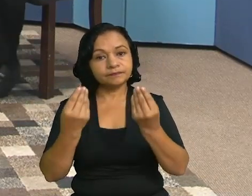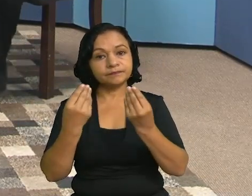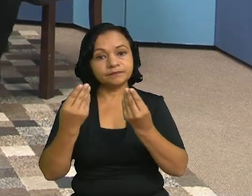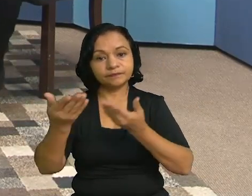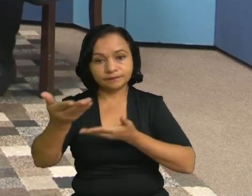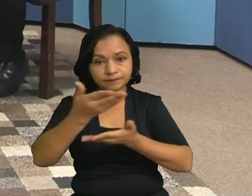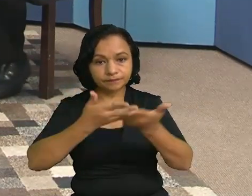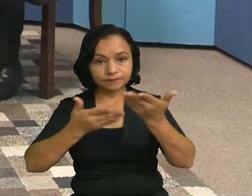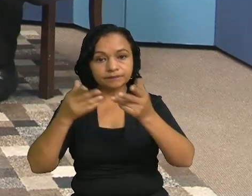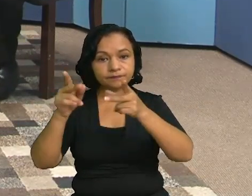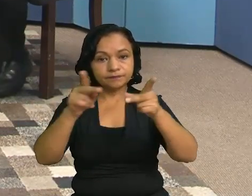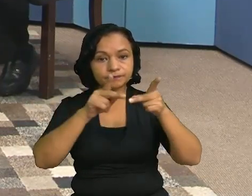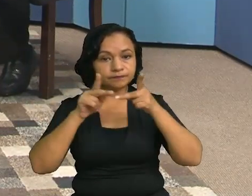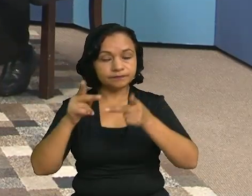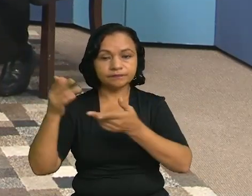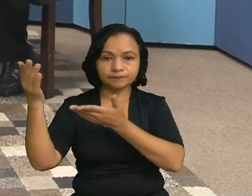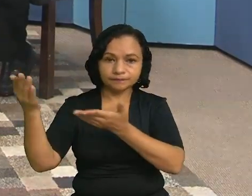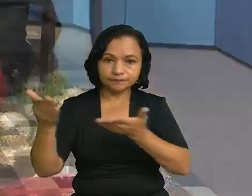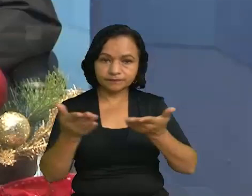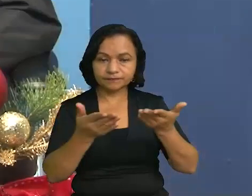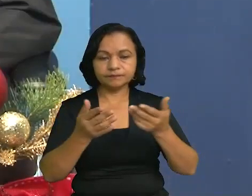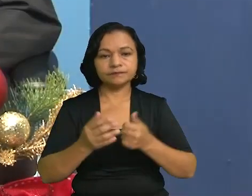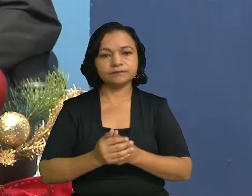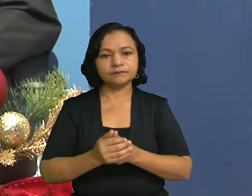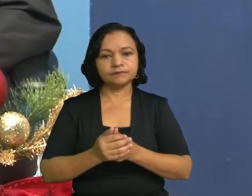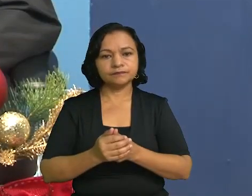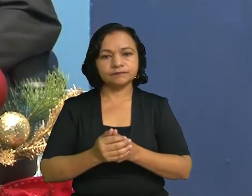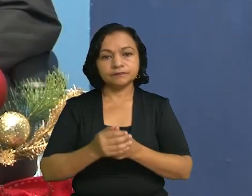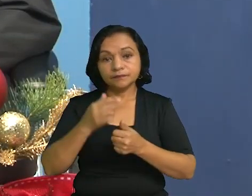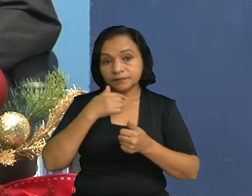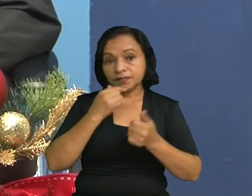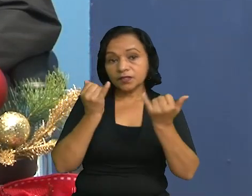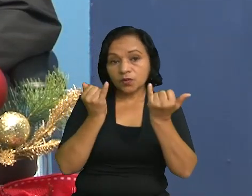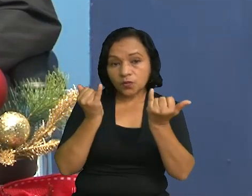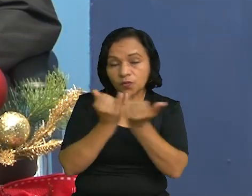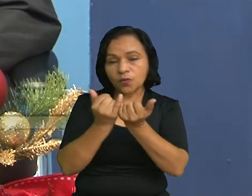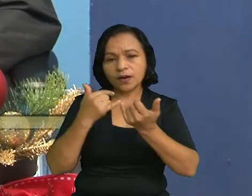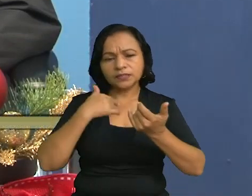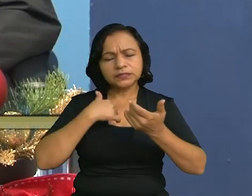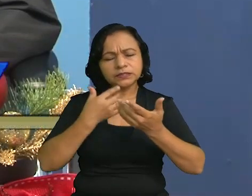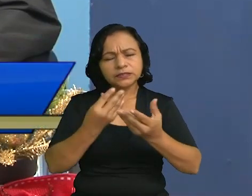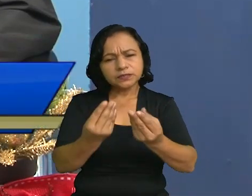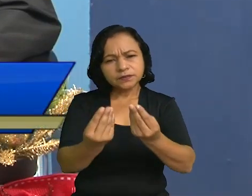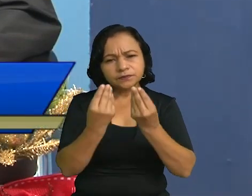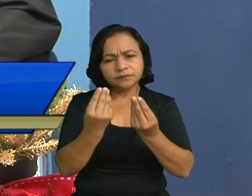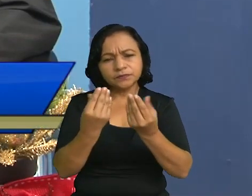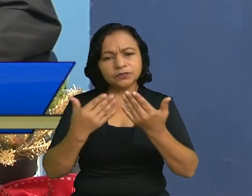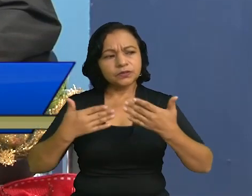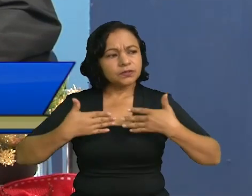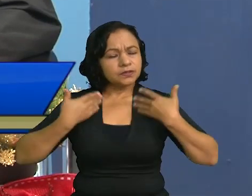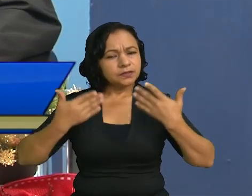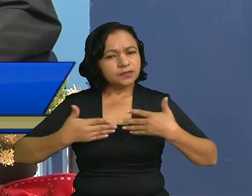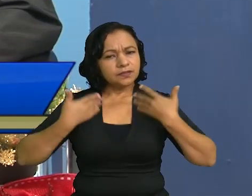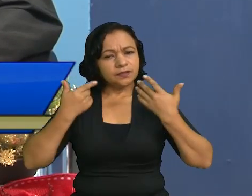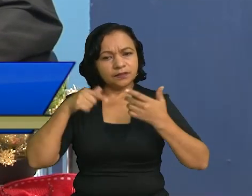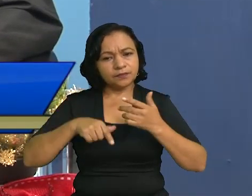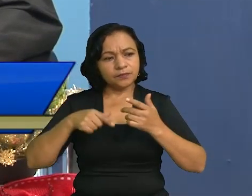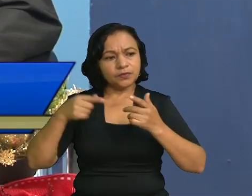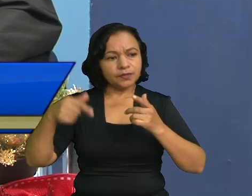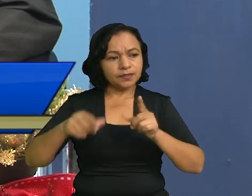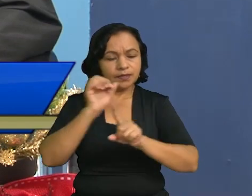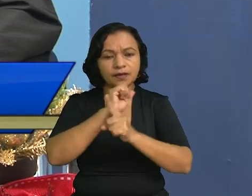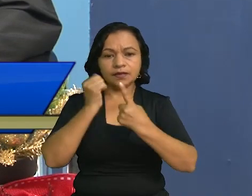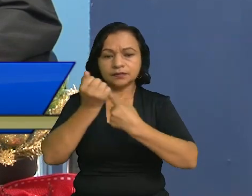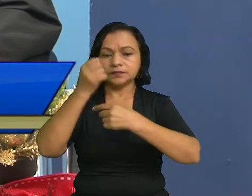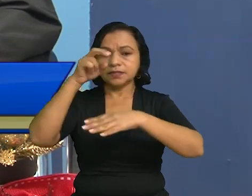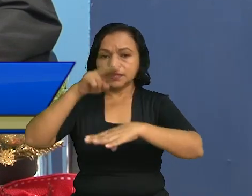compartir con nuestra audiencia bienvenido igualmente muy satisfecho por estar aquí en este programa de los últimos